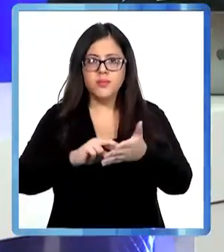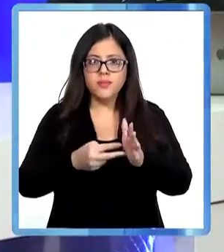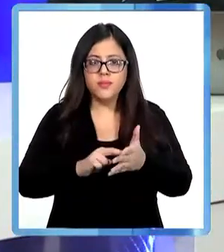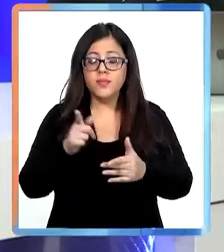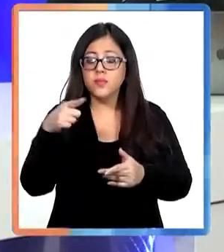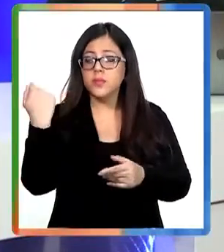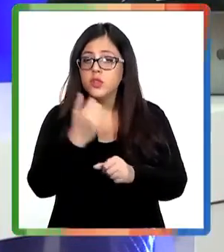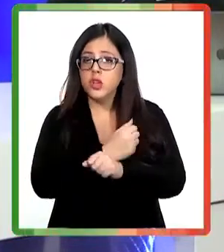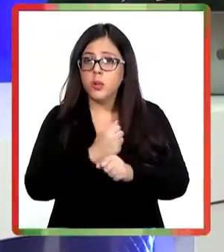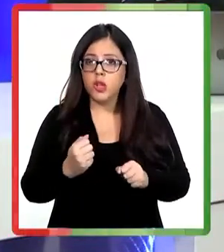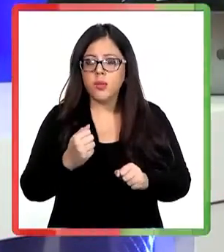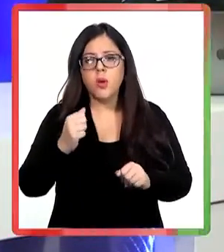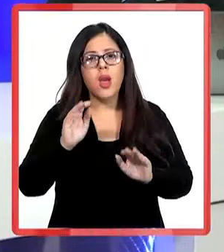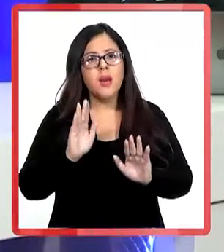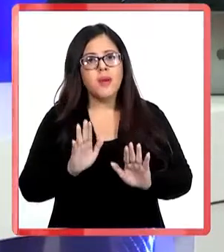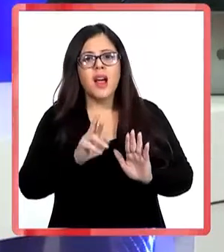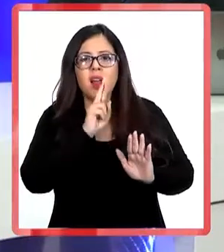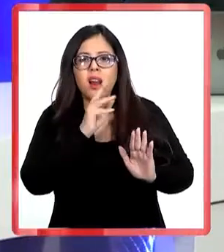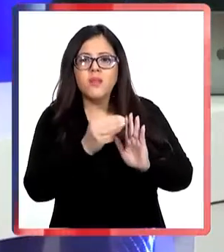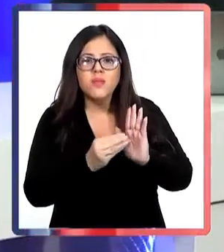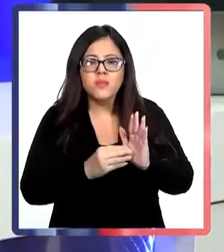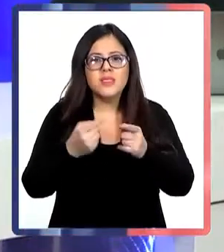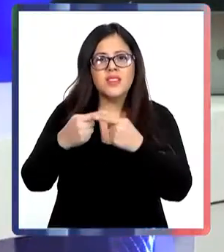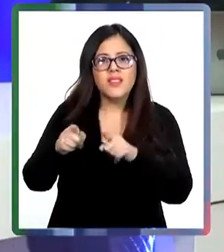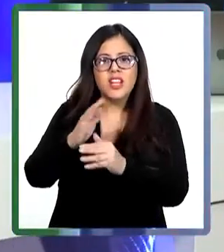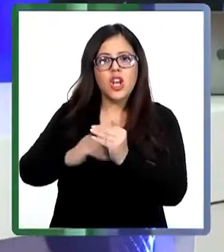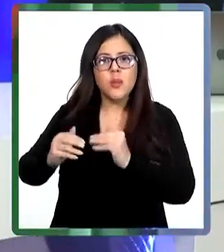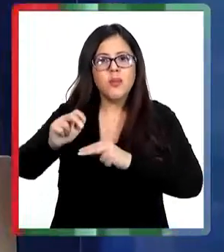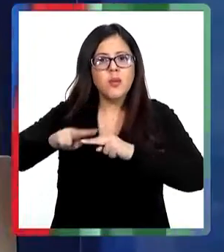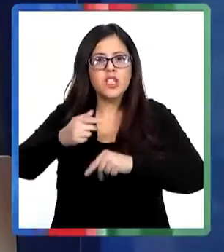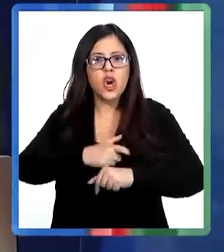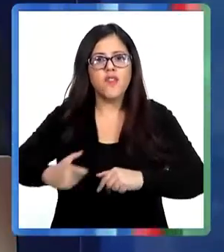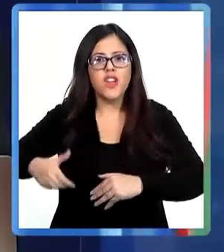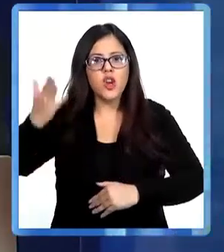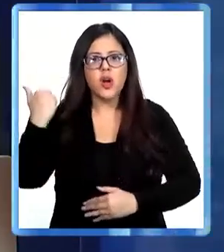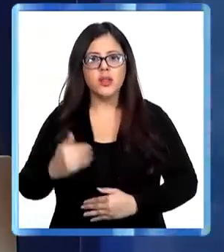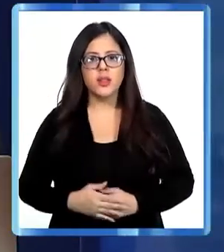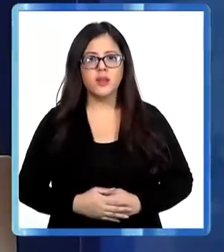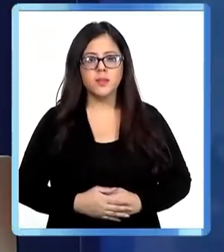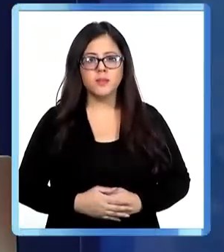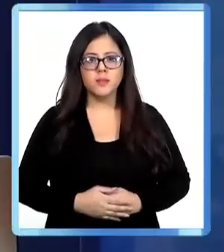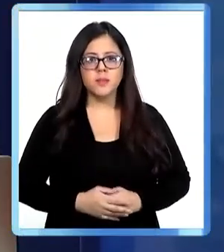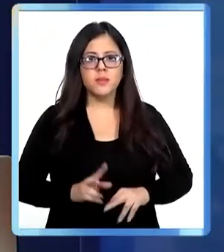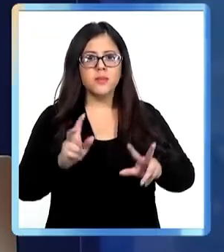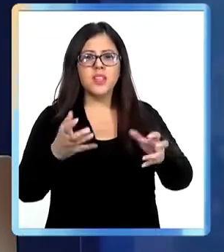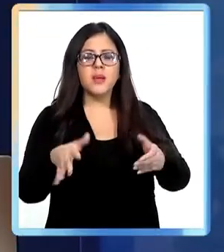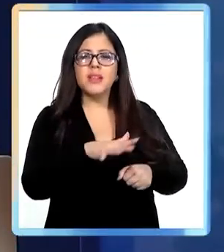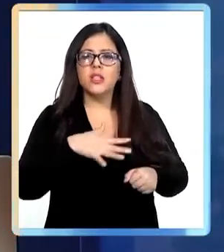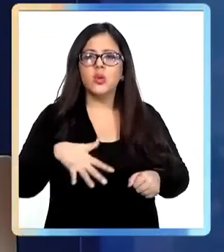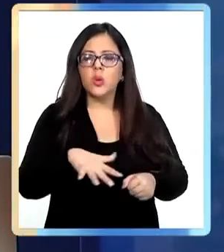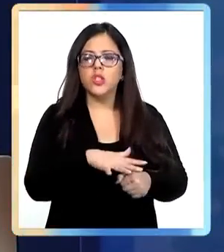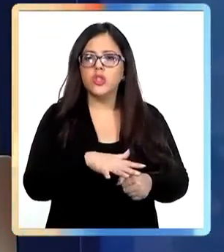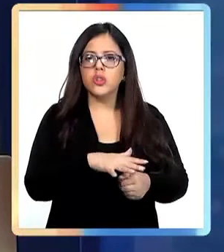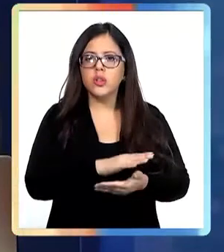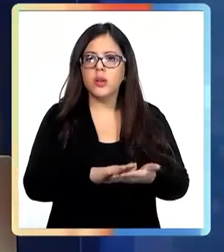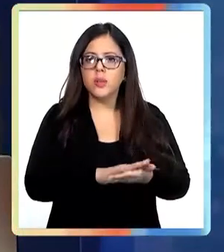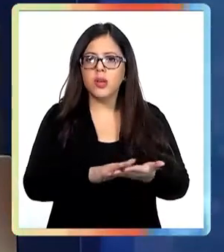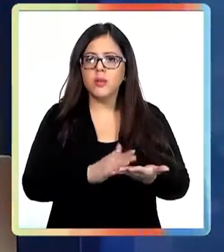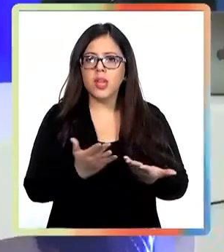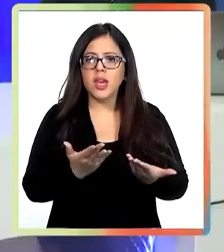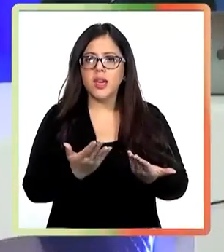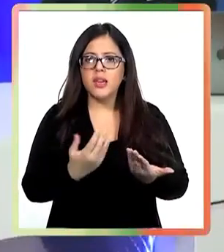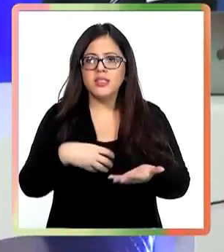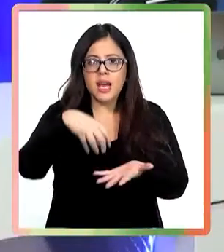podemos pretender tener resultados distintos haciendo lo mismo que han hecho los gobiernos anteriores. ¿Cómo ve la situación de las plantas de